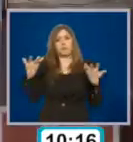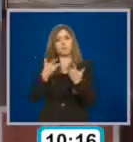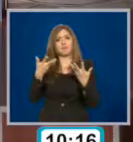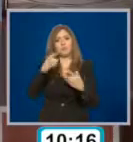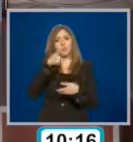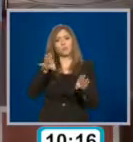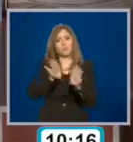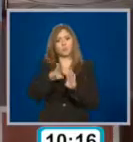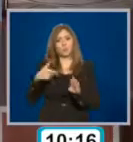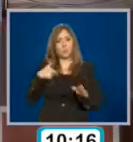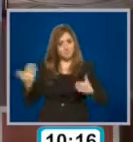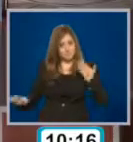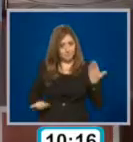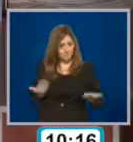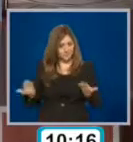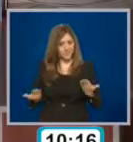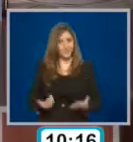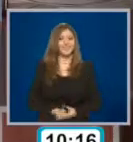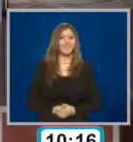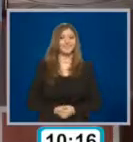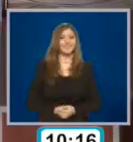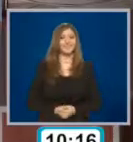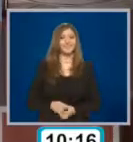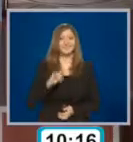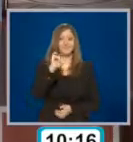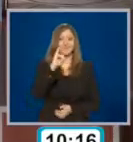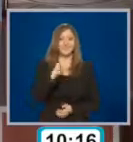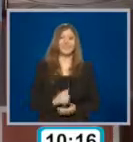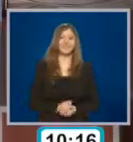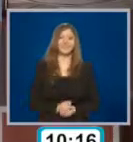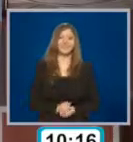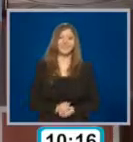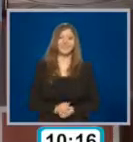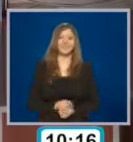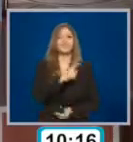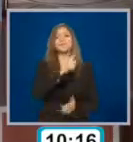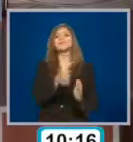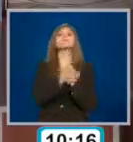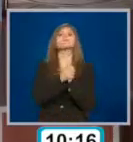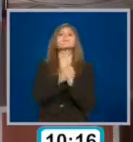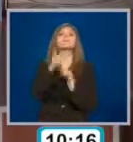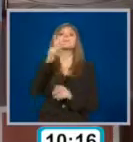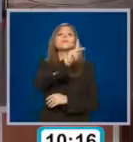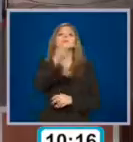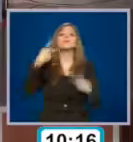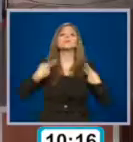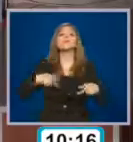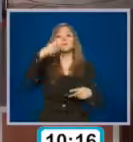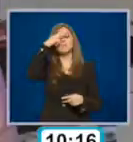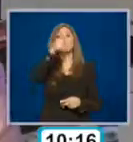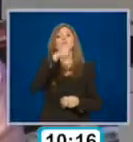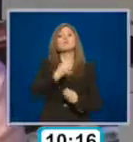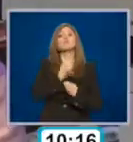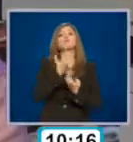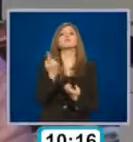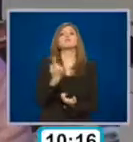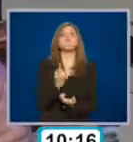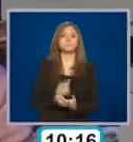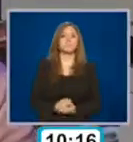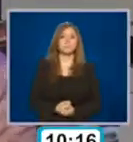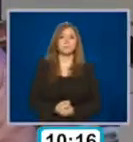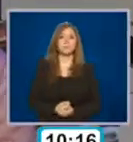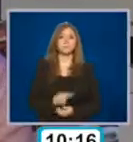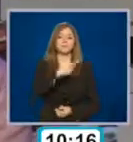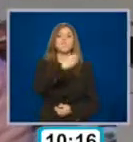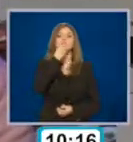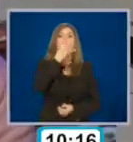polilla, como decimos acá en México, o sea, la bailada, pues. Sí, por supuesto. Oye, pues saluda a toda la gente de México, ¿qué le quieres decir? Bueno, les mando un beso